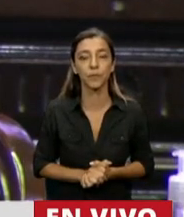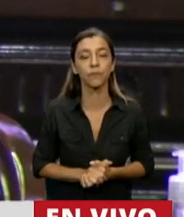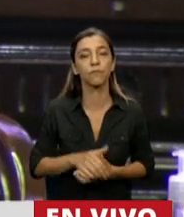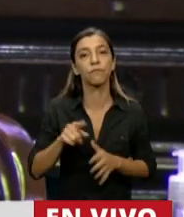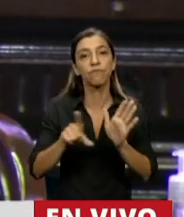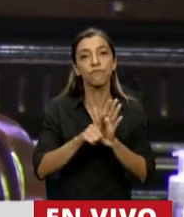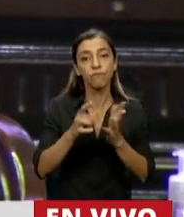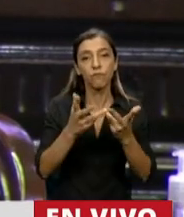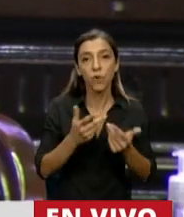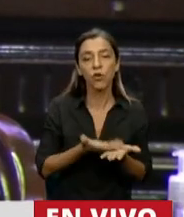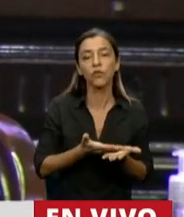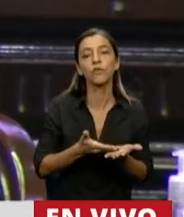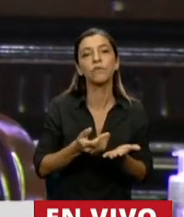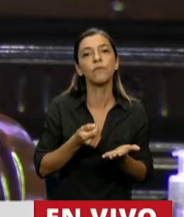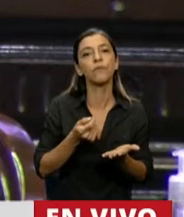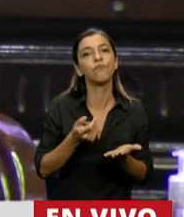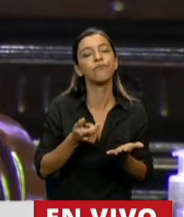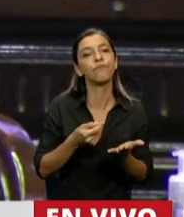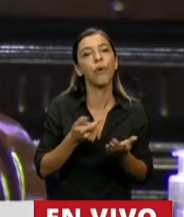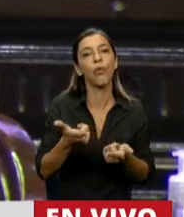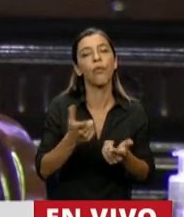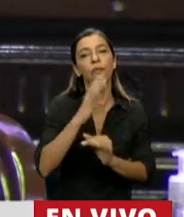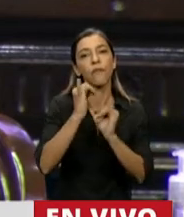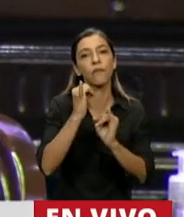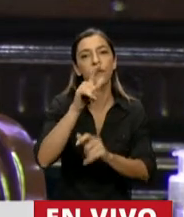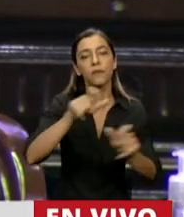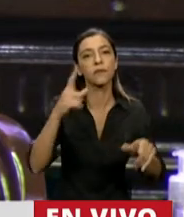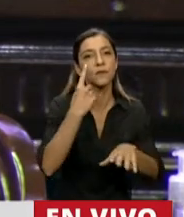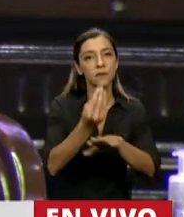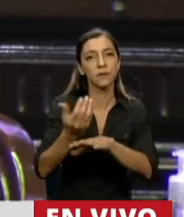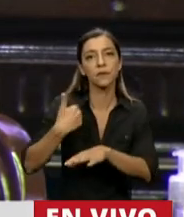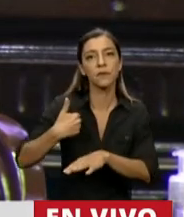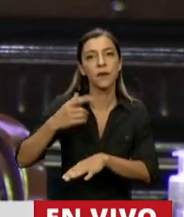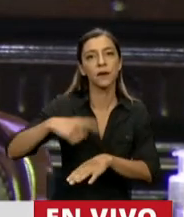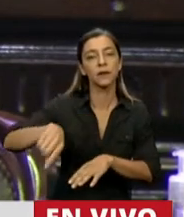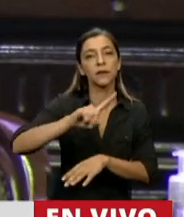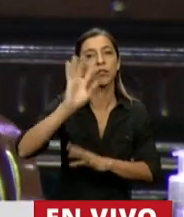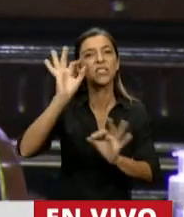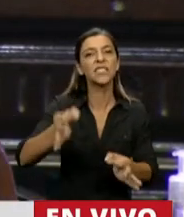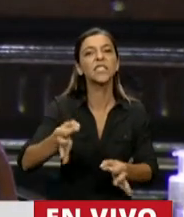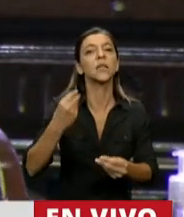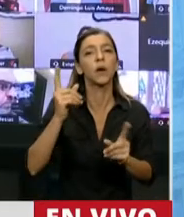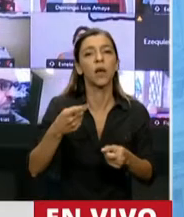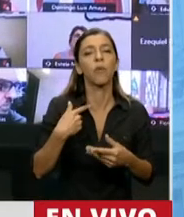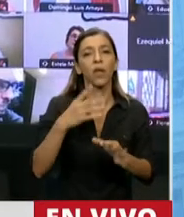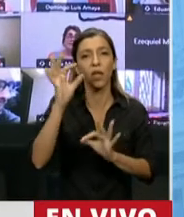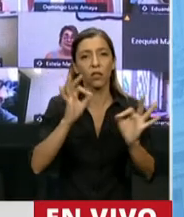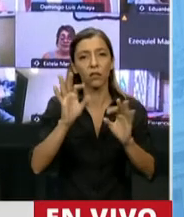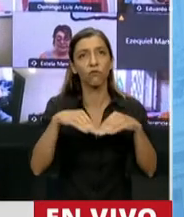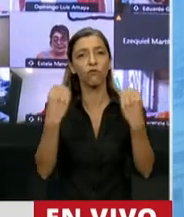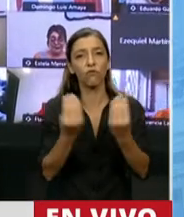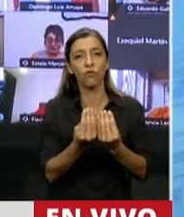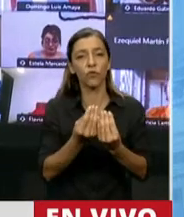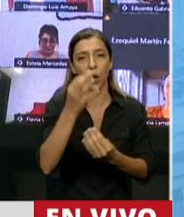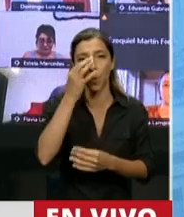concientiza a los argentinos que el 28,3% de toda la población